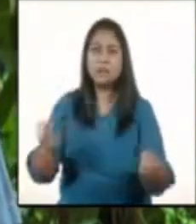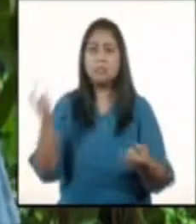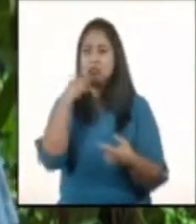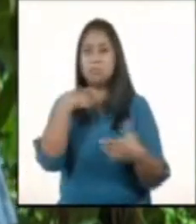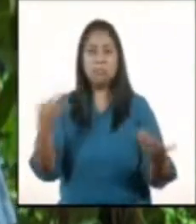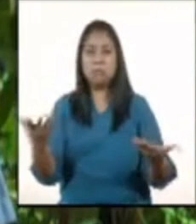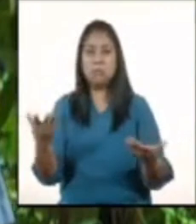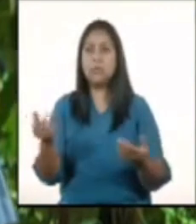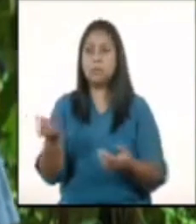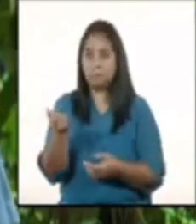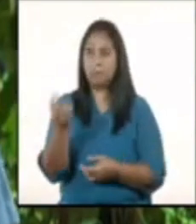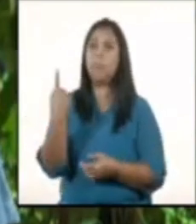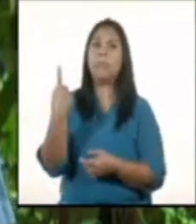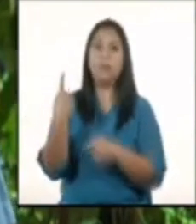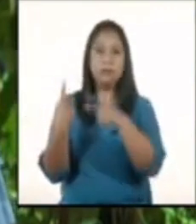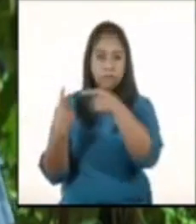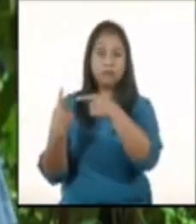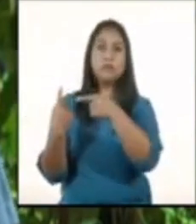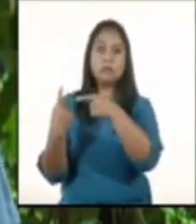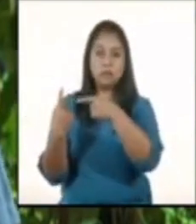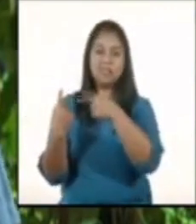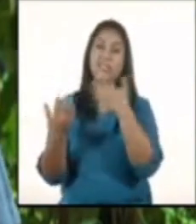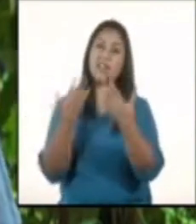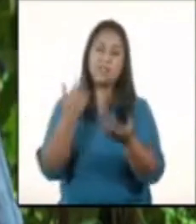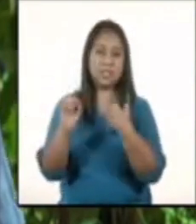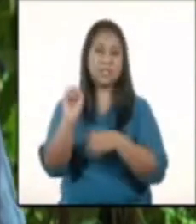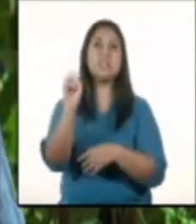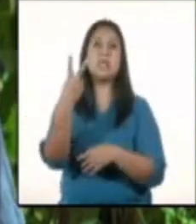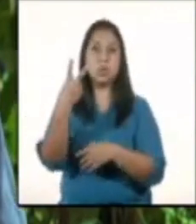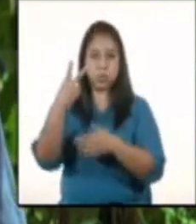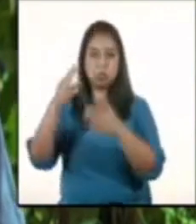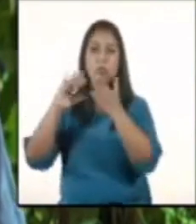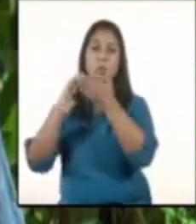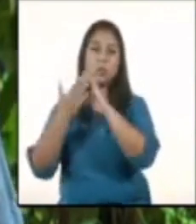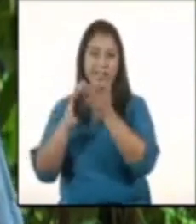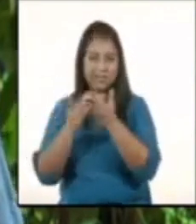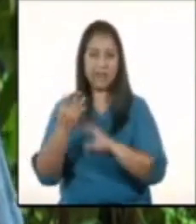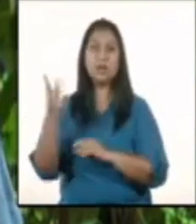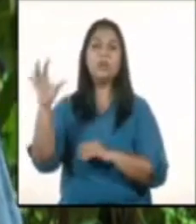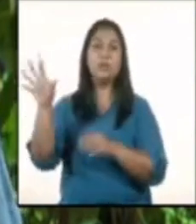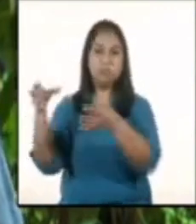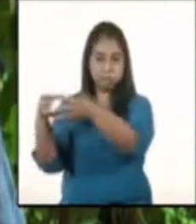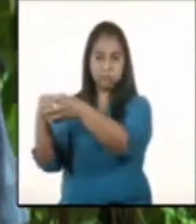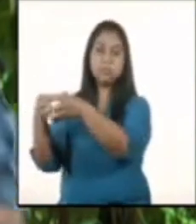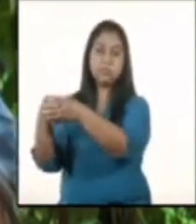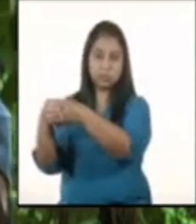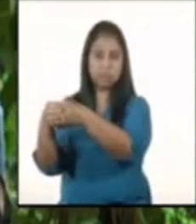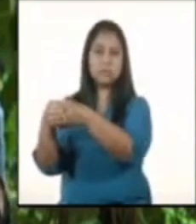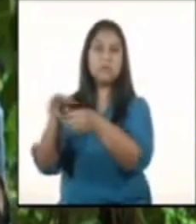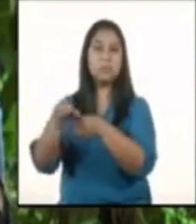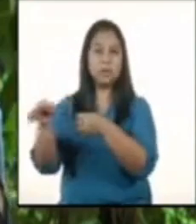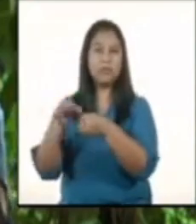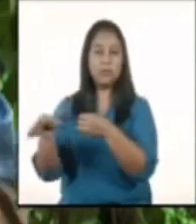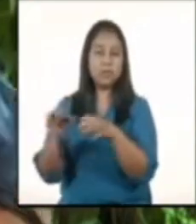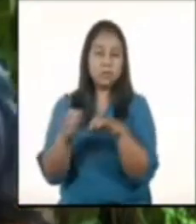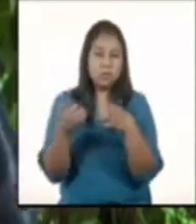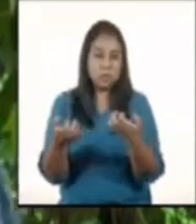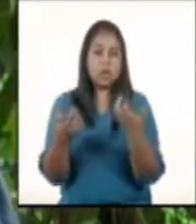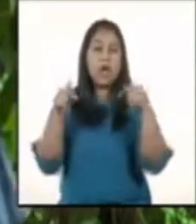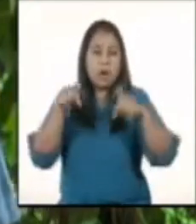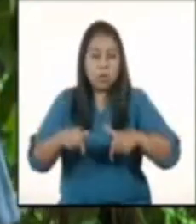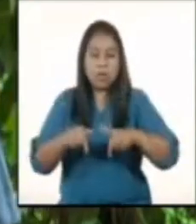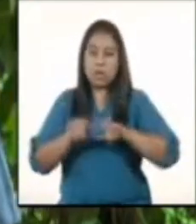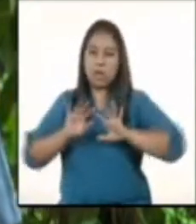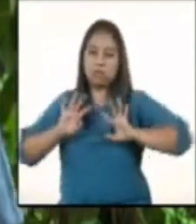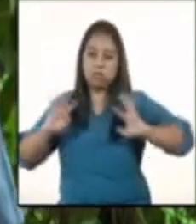que sería el segundo caso comunitario que se ha destapado y por lo tanto se ha cercado la